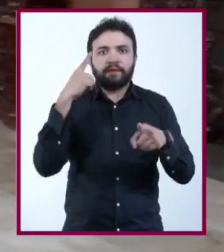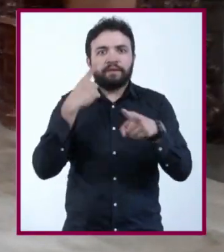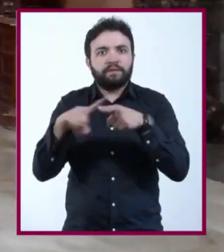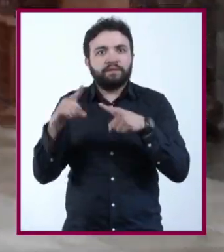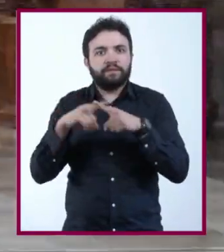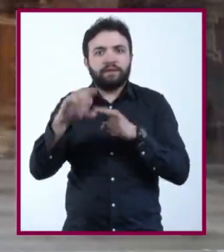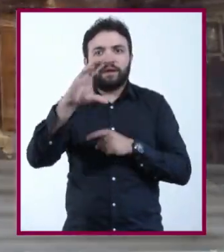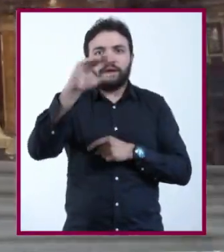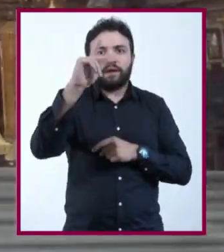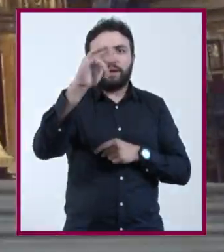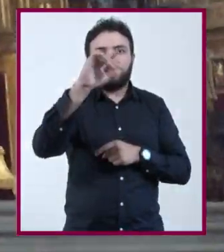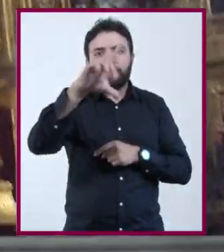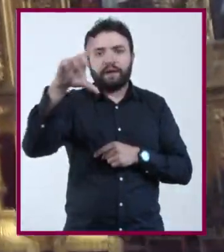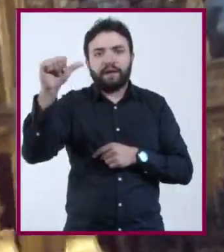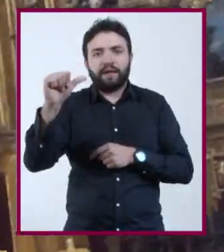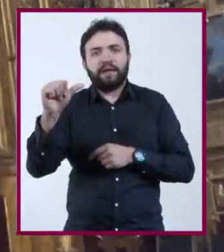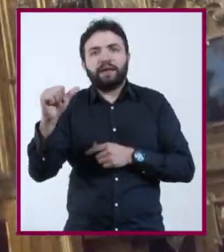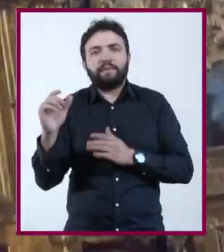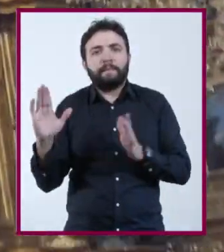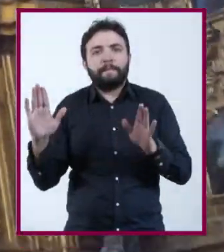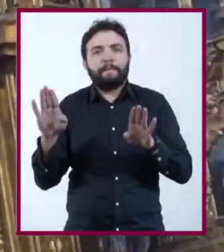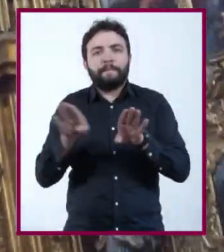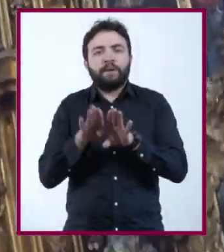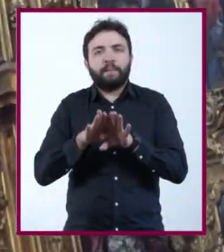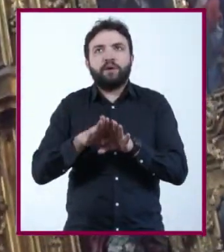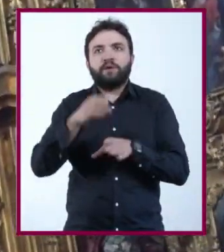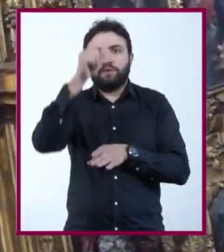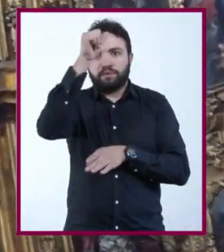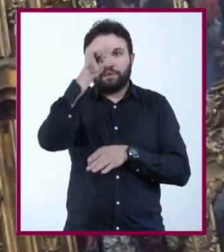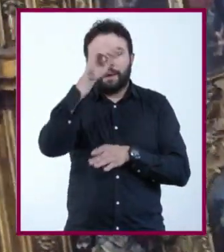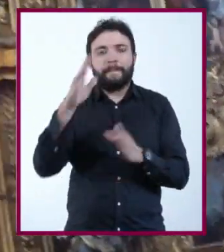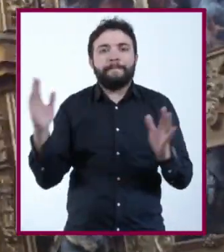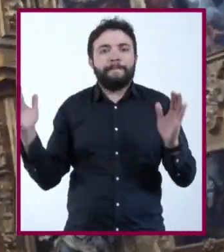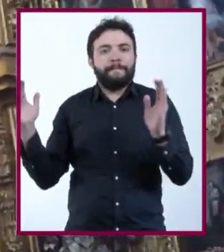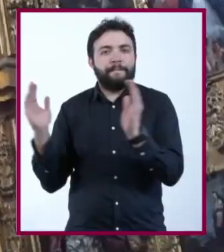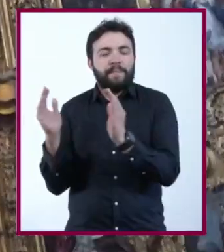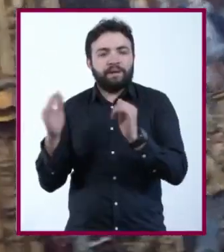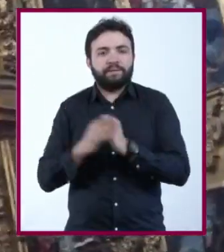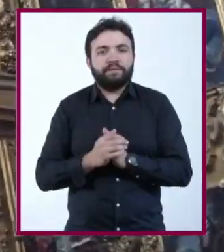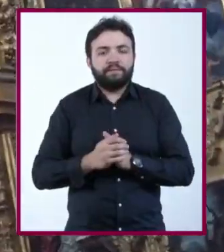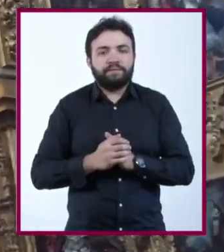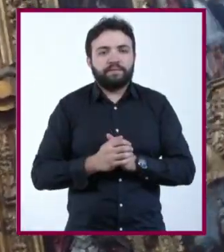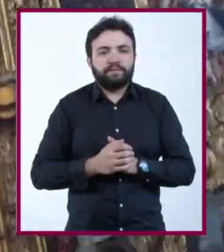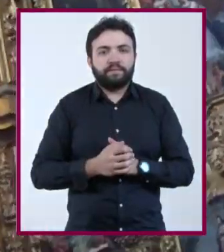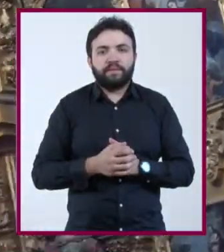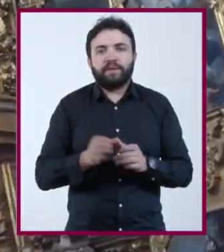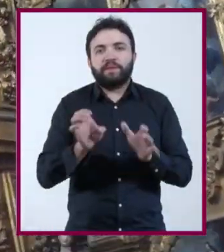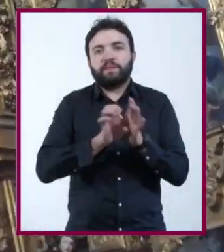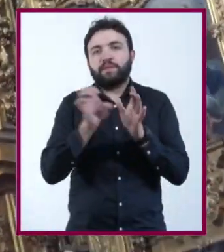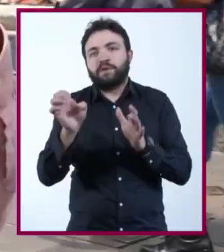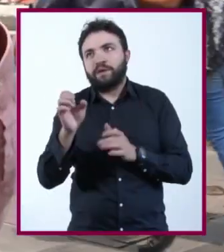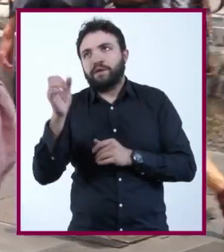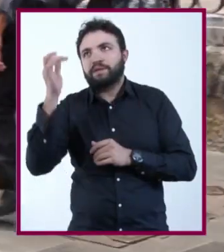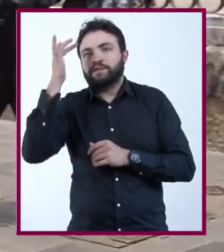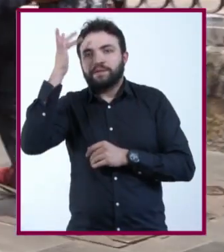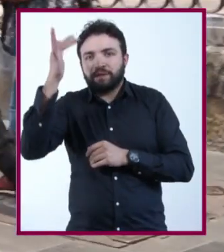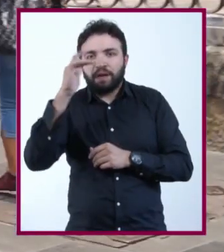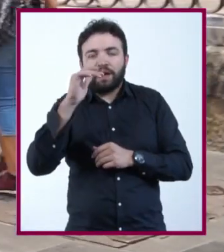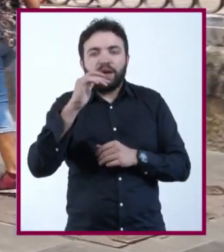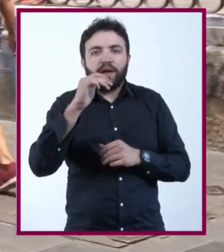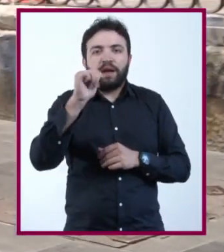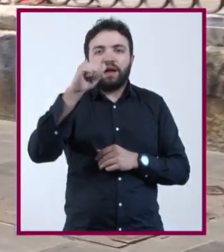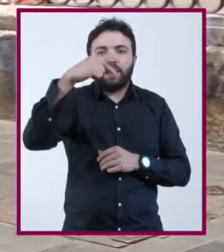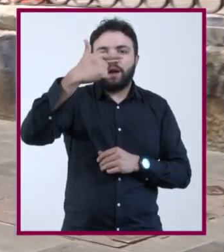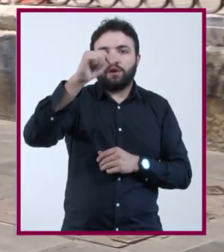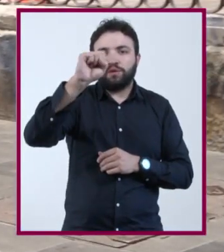capillas laterales que tenemos a nuestro lado derecho, como la de Nuestra Señora de las Angustias de Granada, por ejemplo,